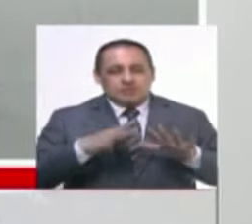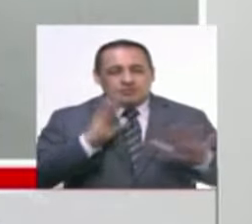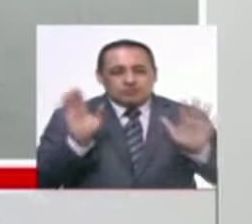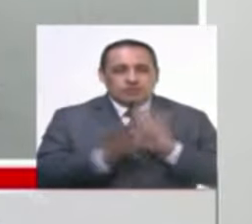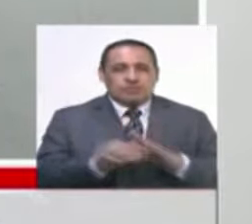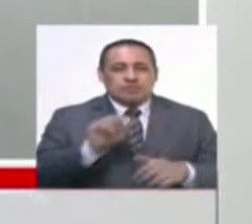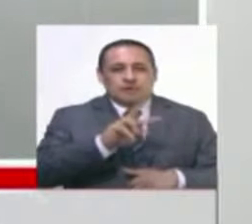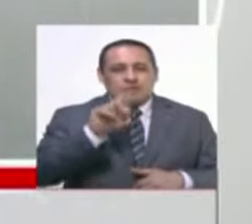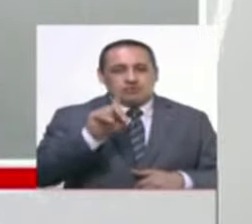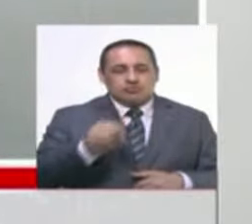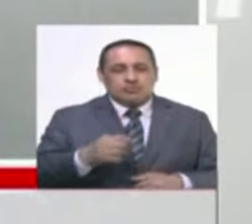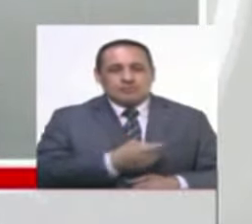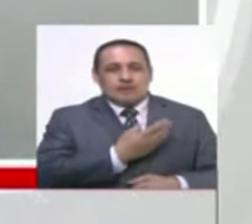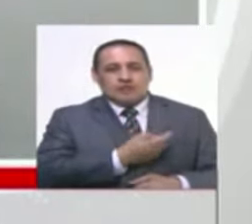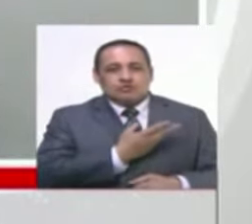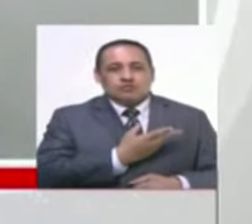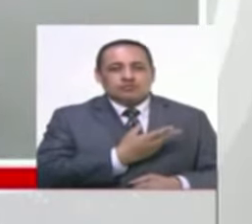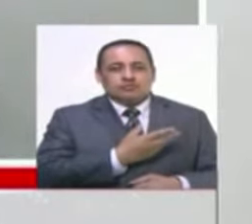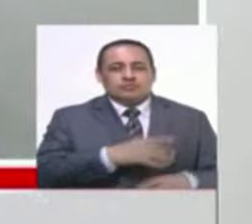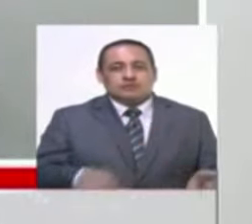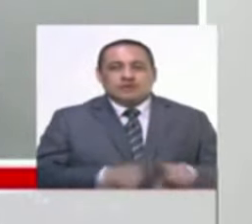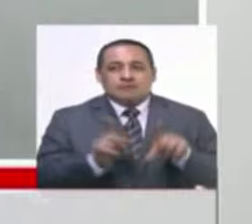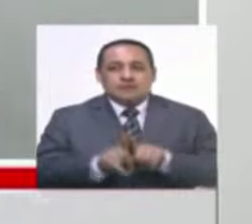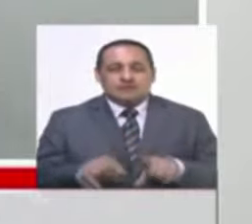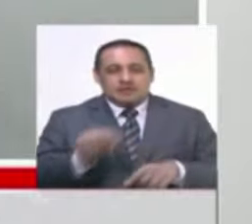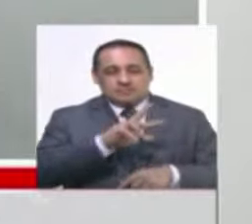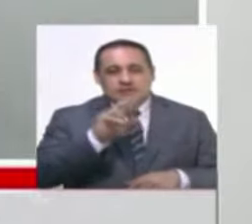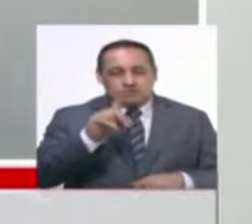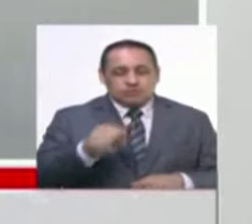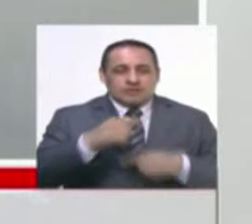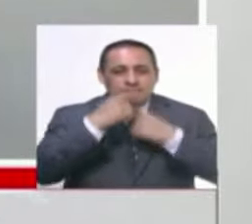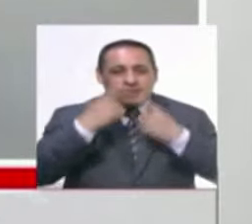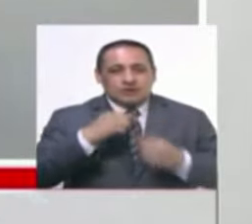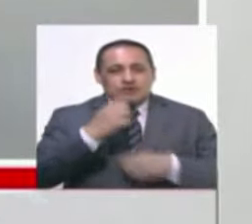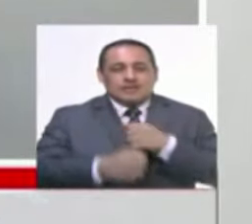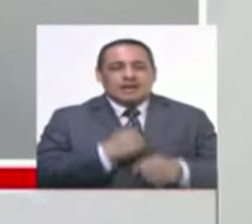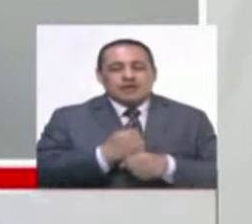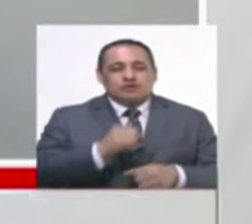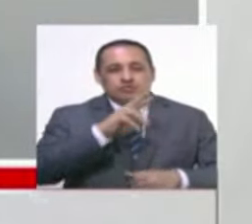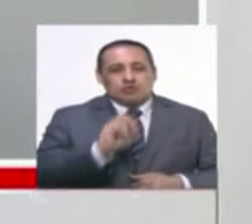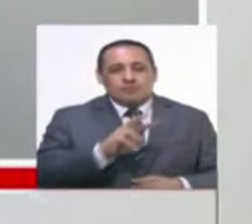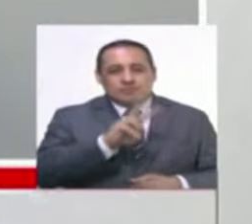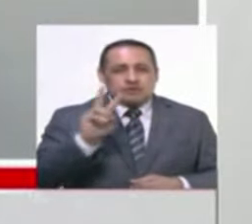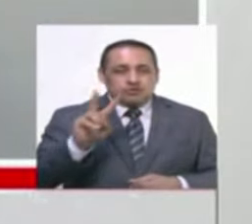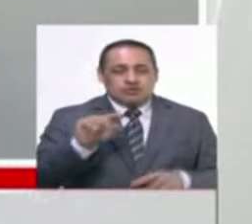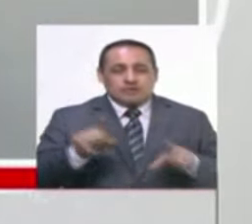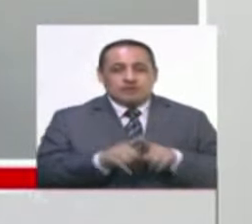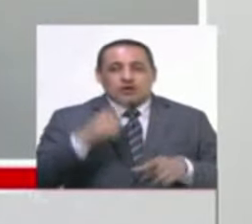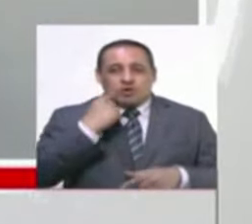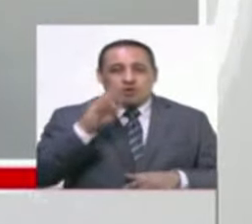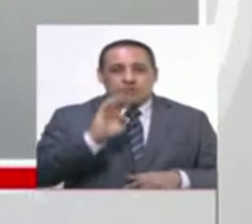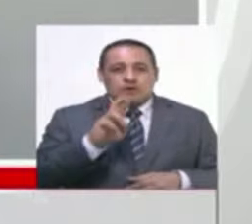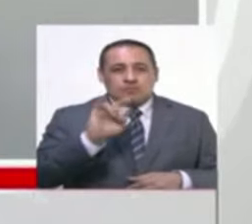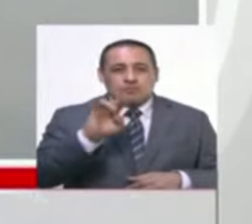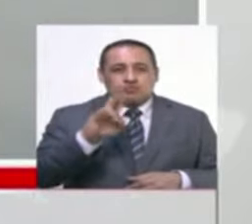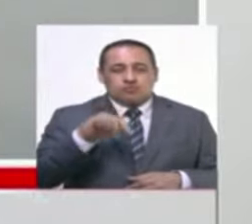aproximadamente el 21 de mayo, del 21 de marzo del 2022, el señor Bruno Pacheco me